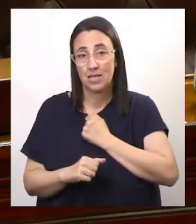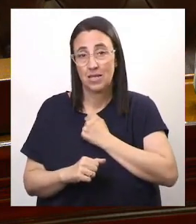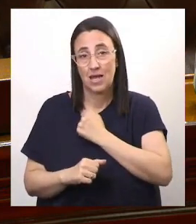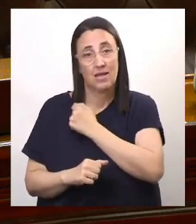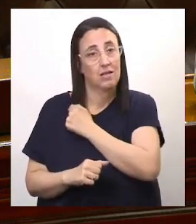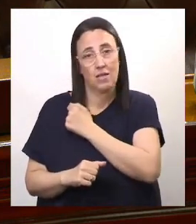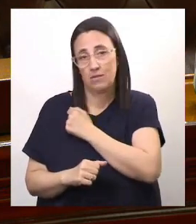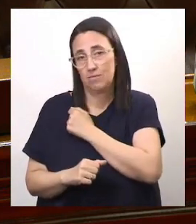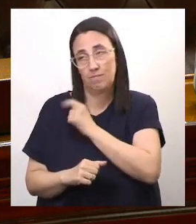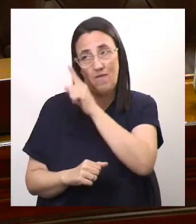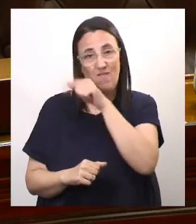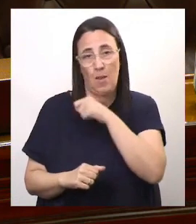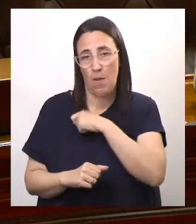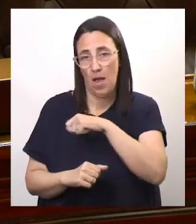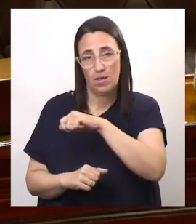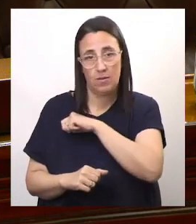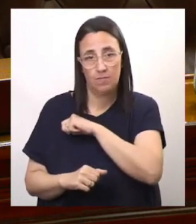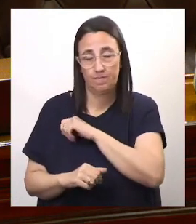era un hispano,